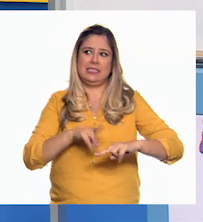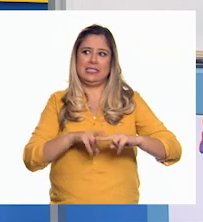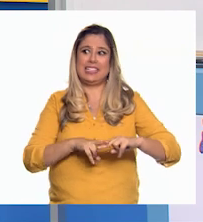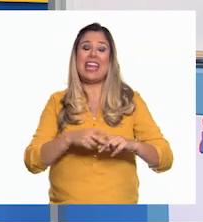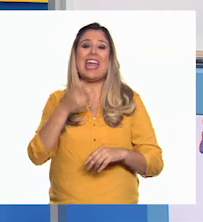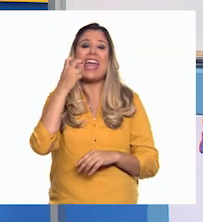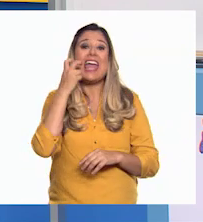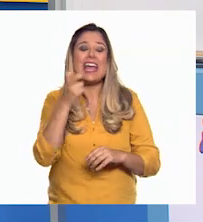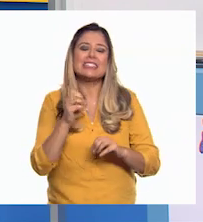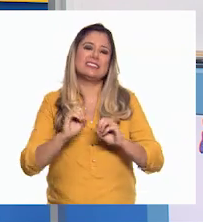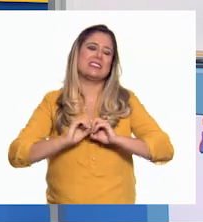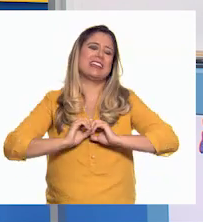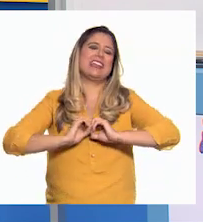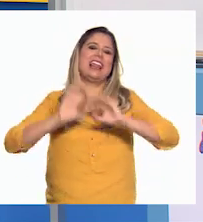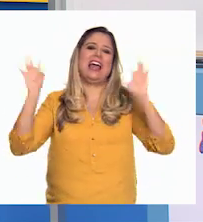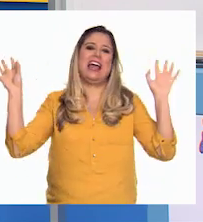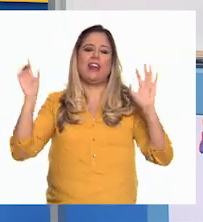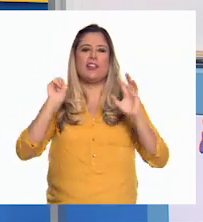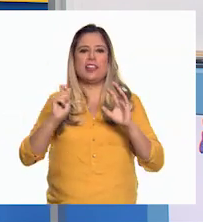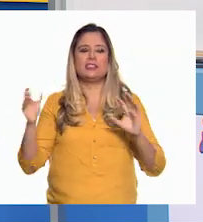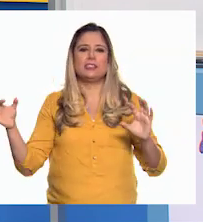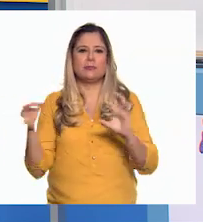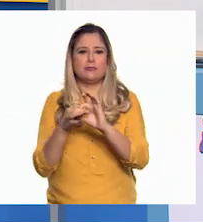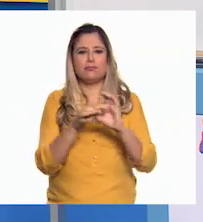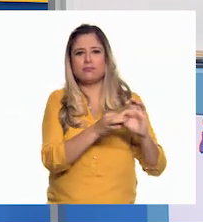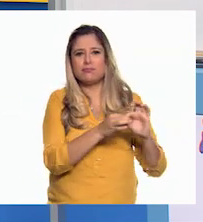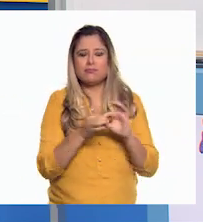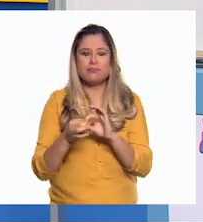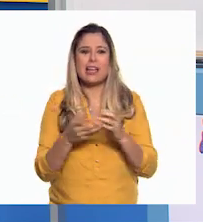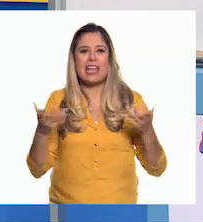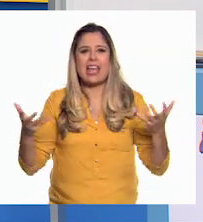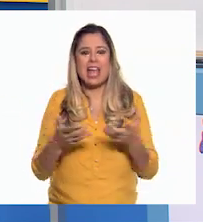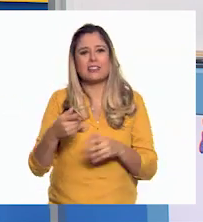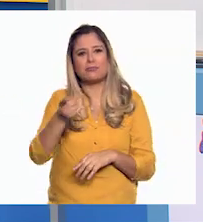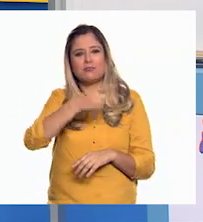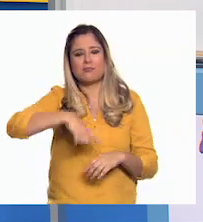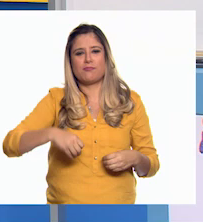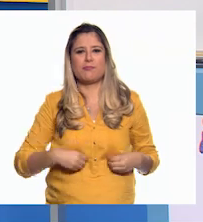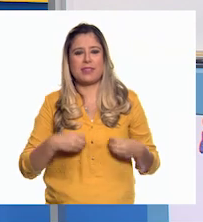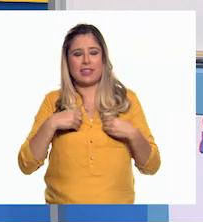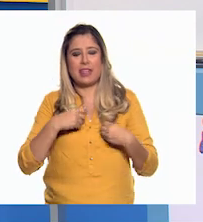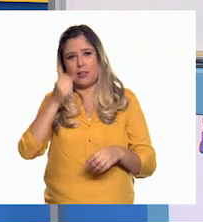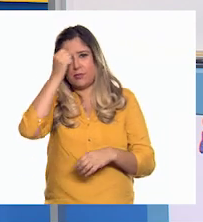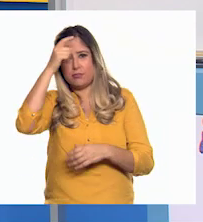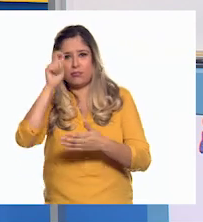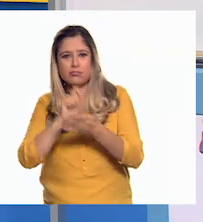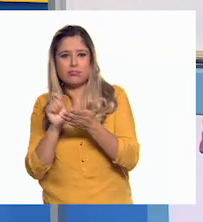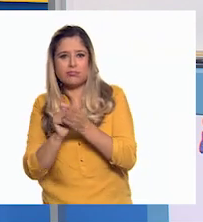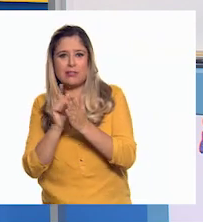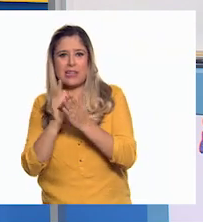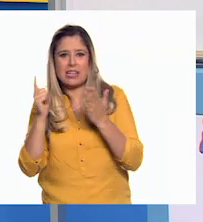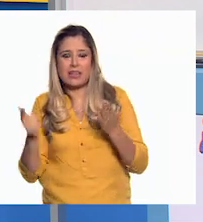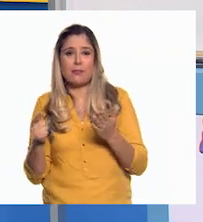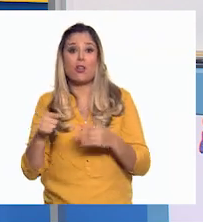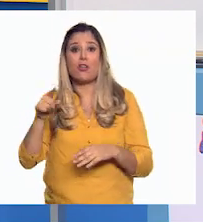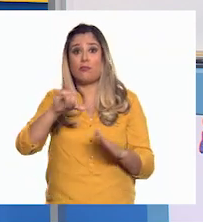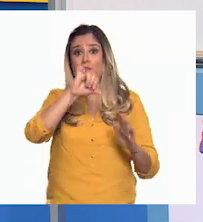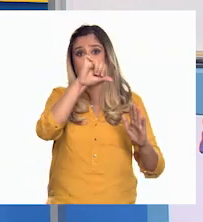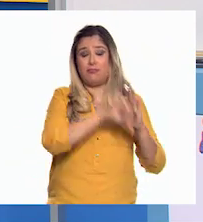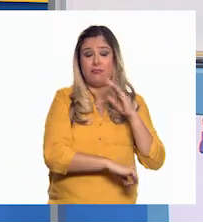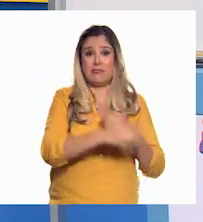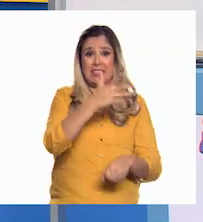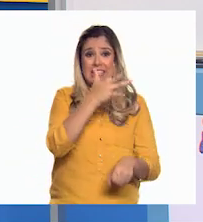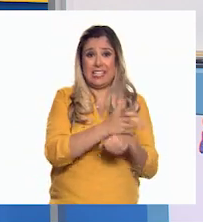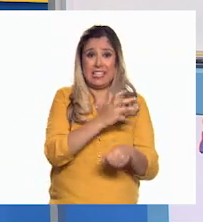está clarísima la relación entre un hecho de la vida de nuestro autor y su obra. Él reprobó quinto año